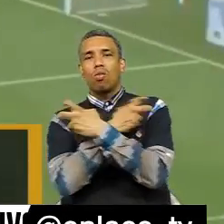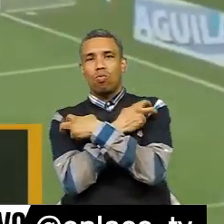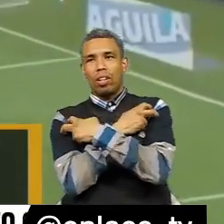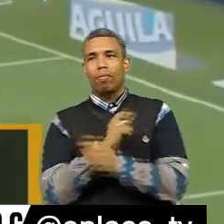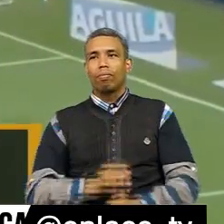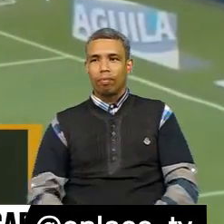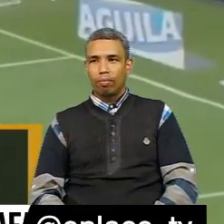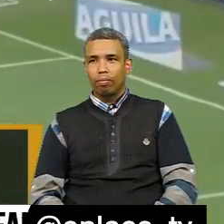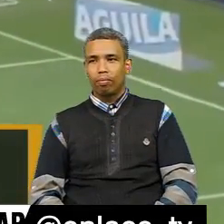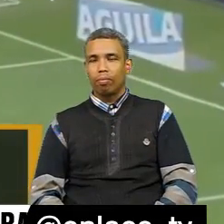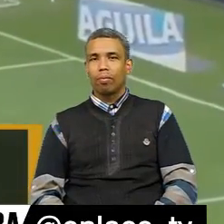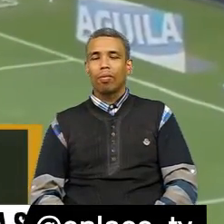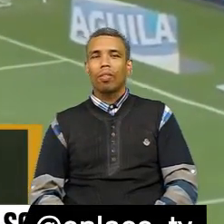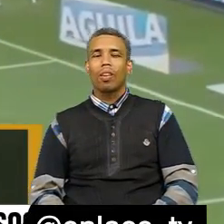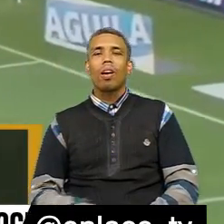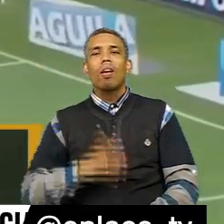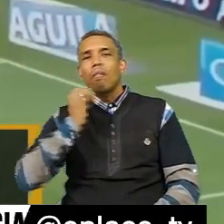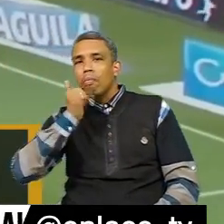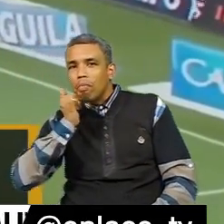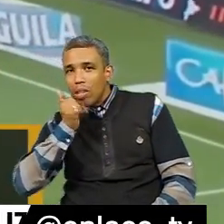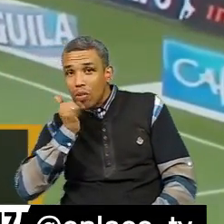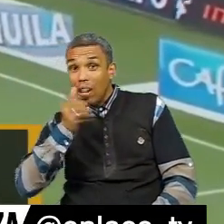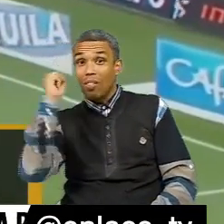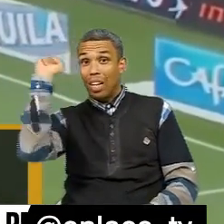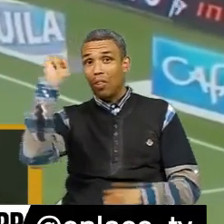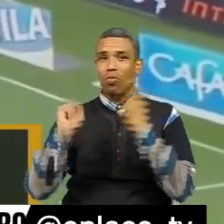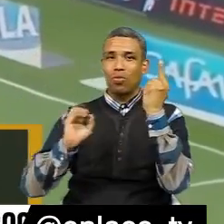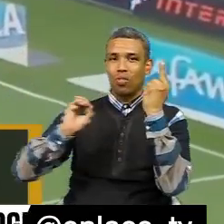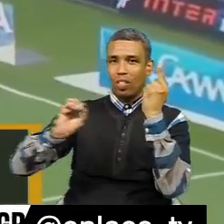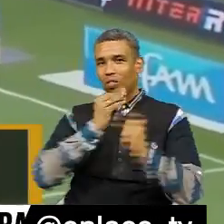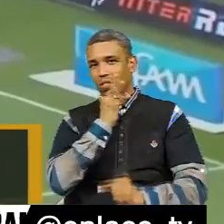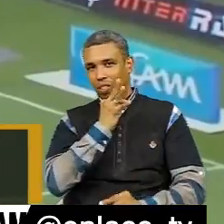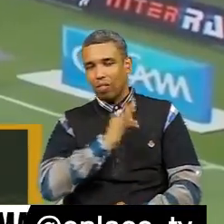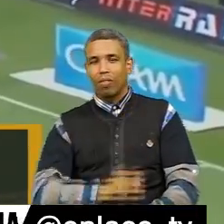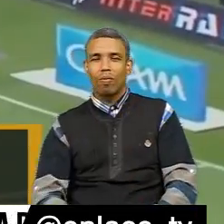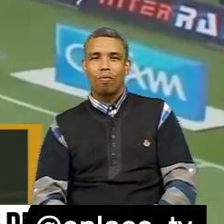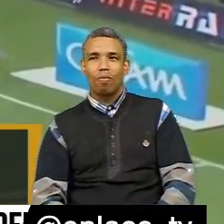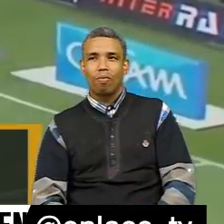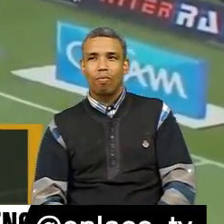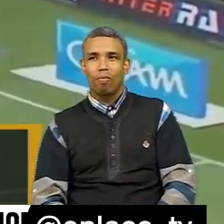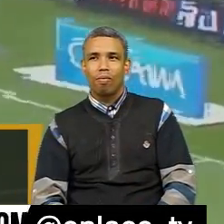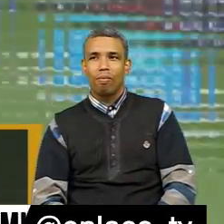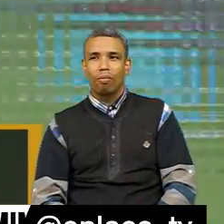El clásico capitalino fue ganado por Millonarios 1-0 ante Santa Fe.